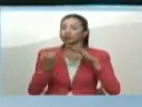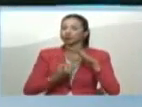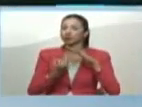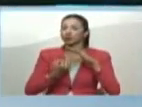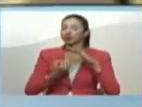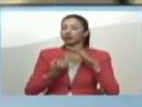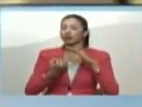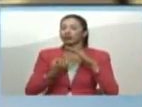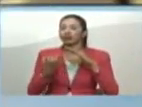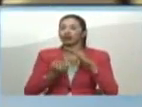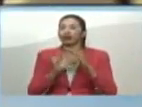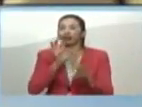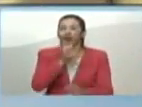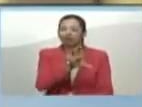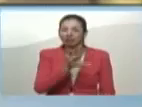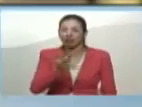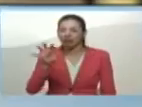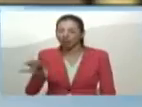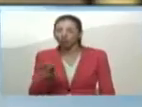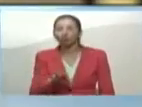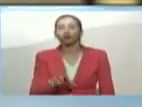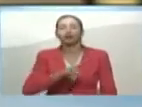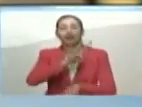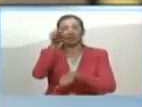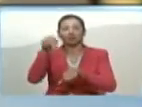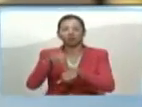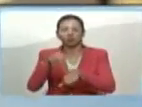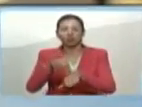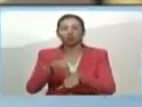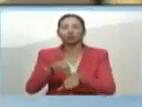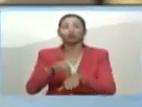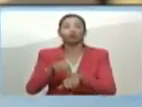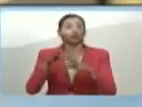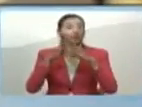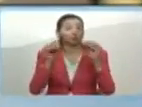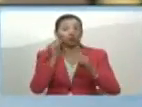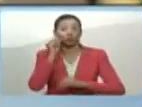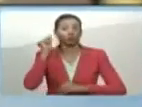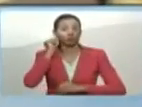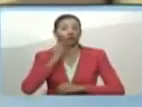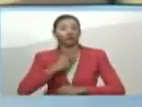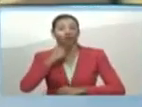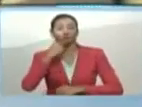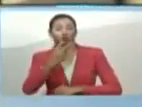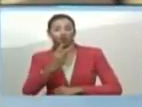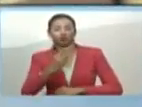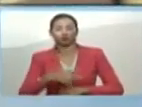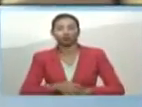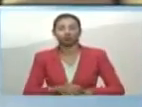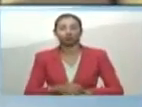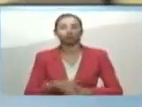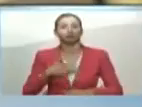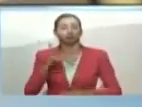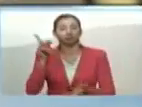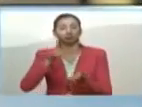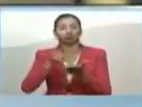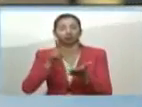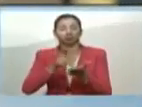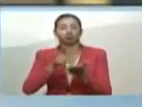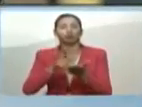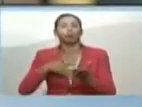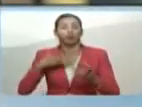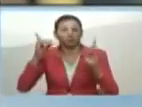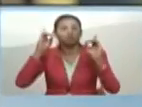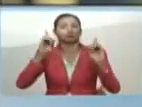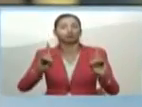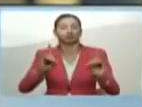nivel estatal, a nivel nacional, donde todos y todas los voceros seamos actores para esa toma de